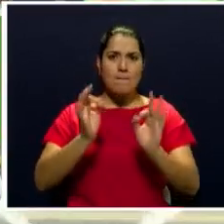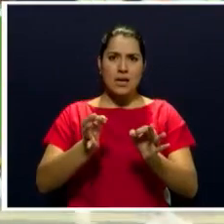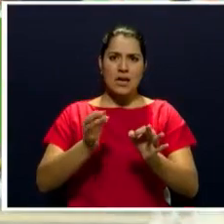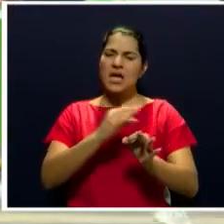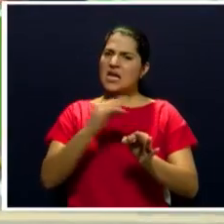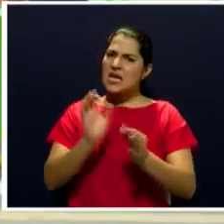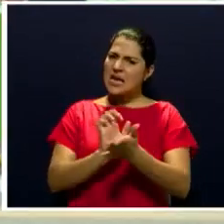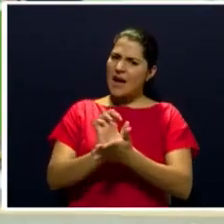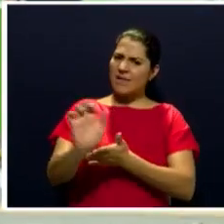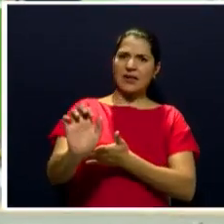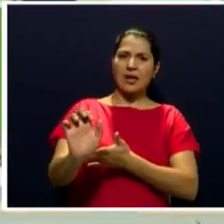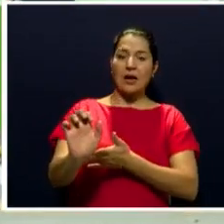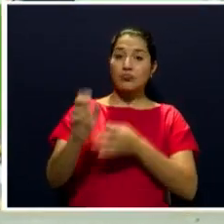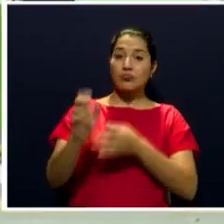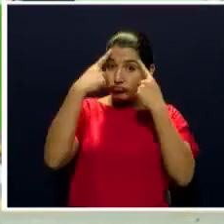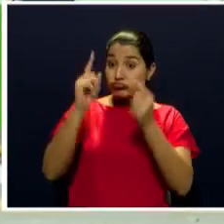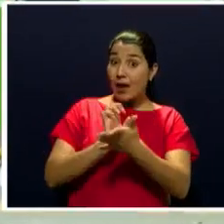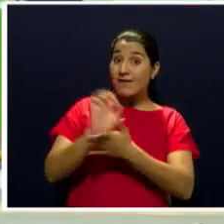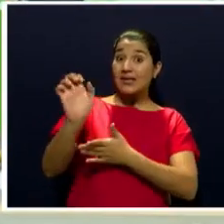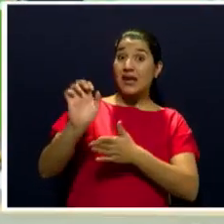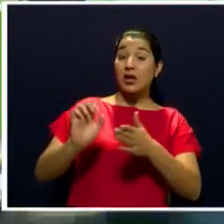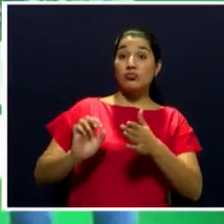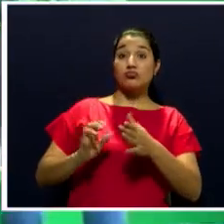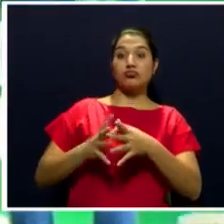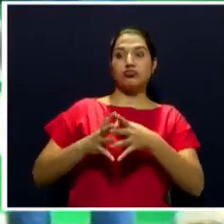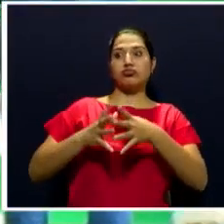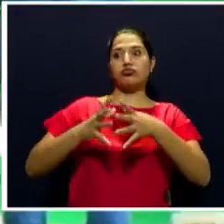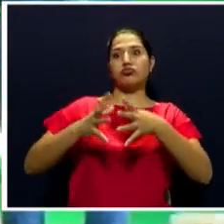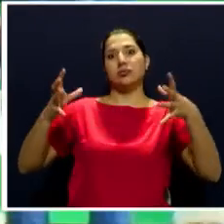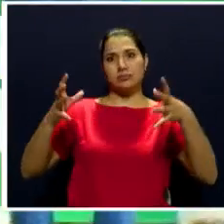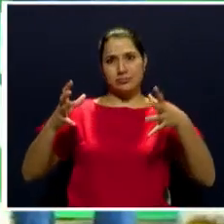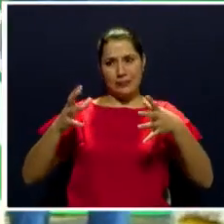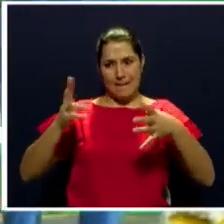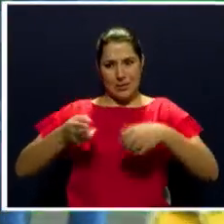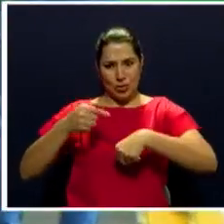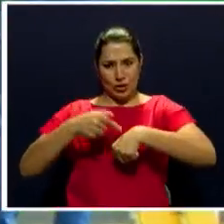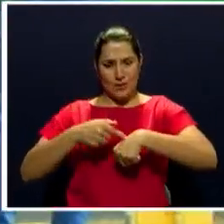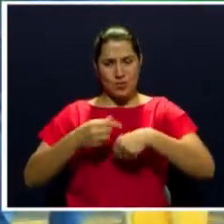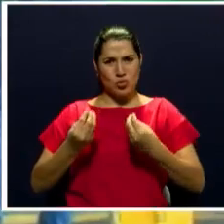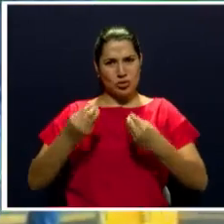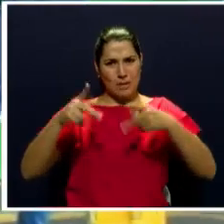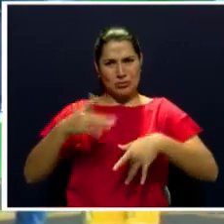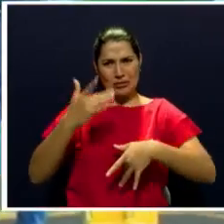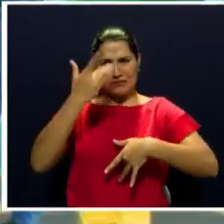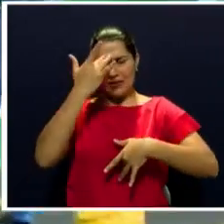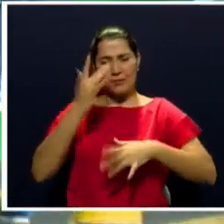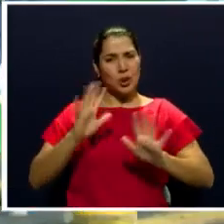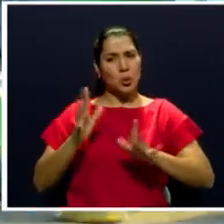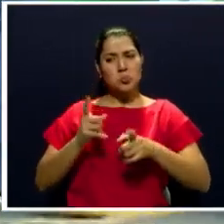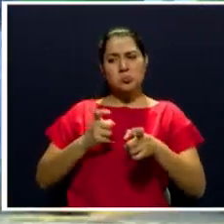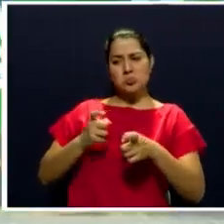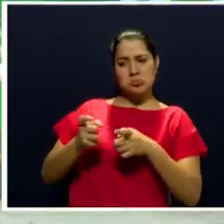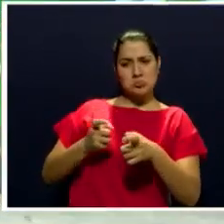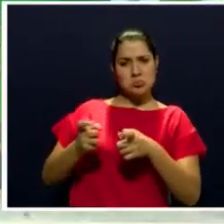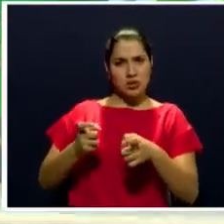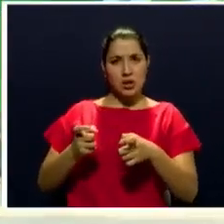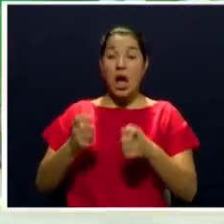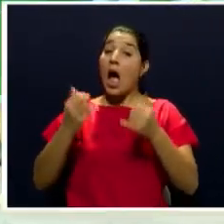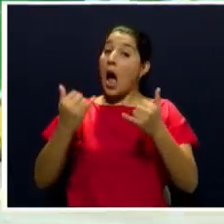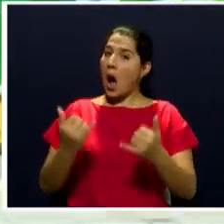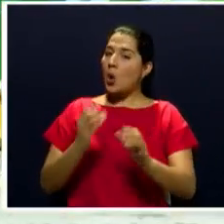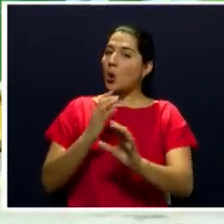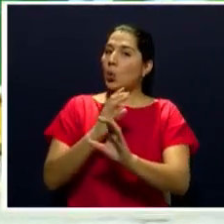curva exponencial sin multiplicación de casos diarios. Daniel Salas insistió que estamos caminando por un terreno muy frágil y